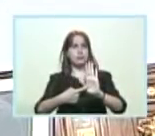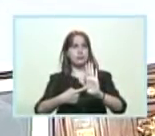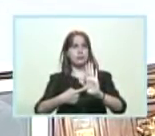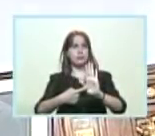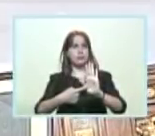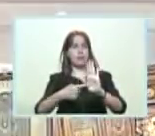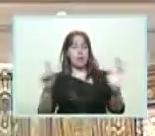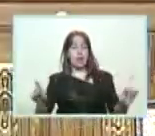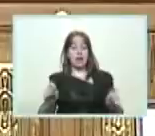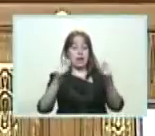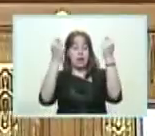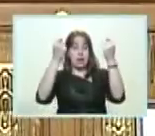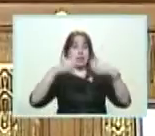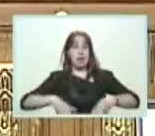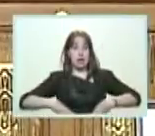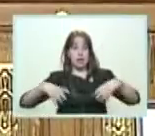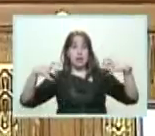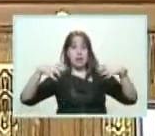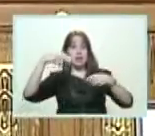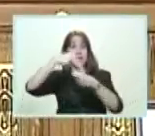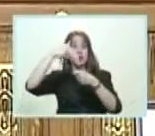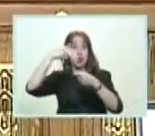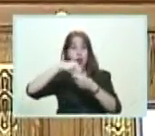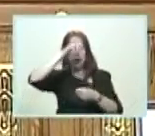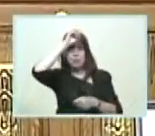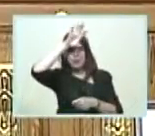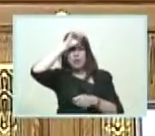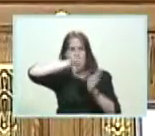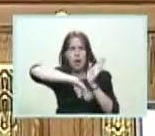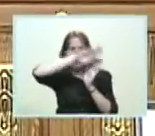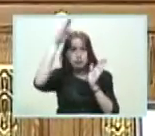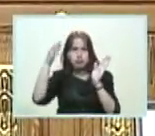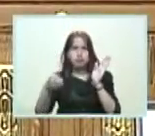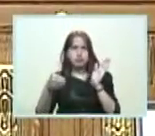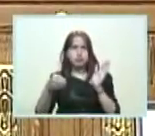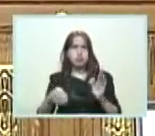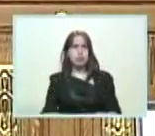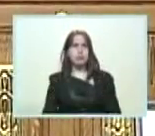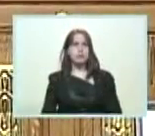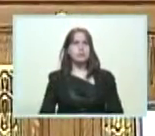El rescate de nuestra riqueza petrolera y minera.